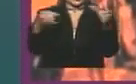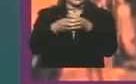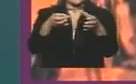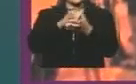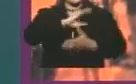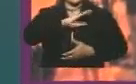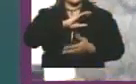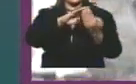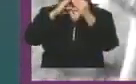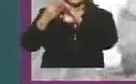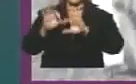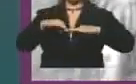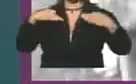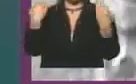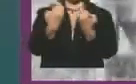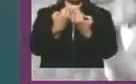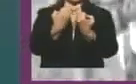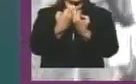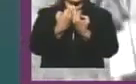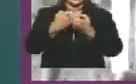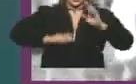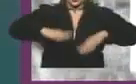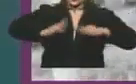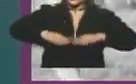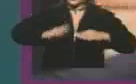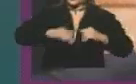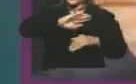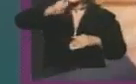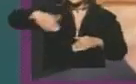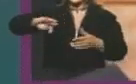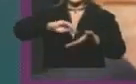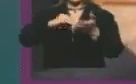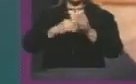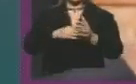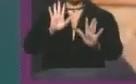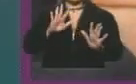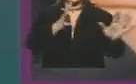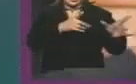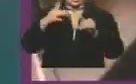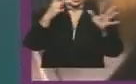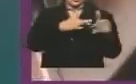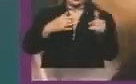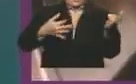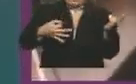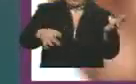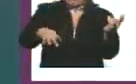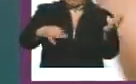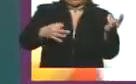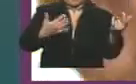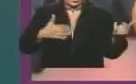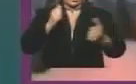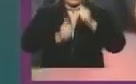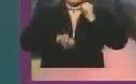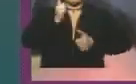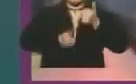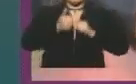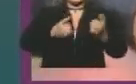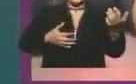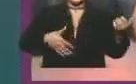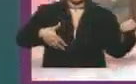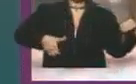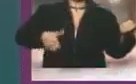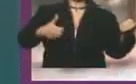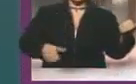y reuniones populares y familiares. El joropo llanero se ejecuta con arpa o bandola, cuatro maracas y